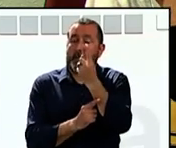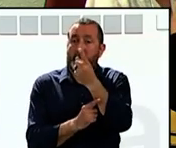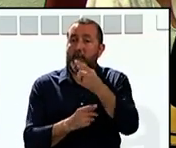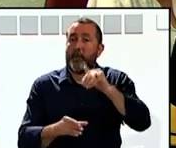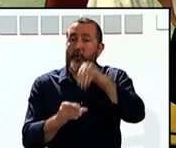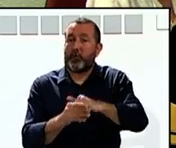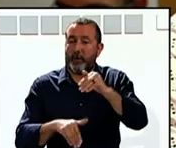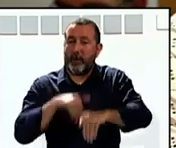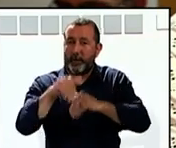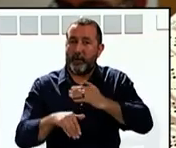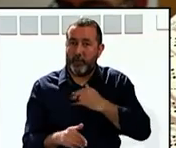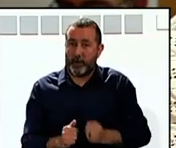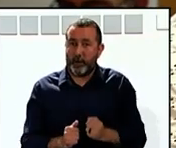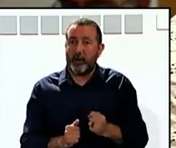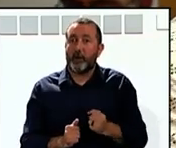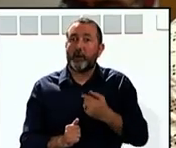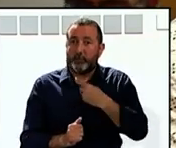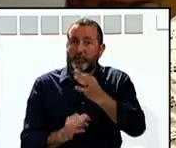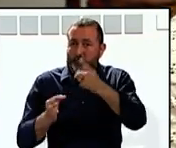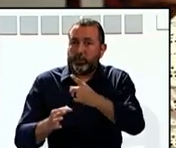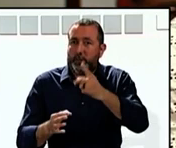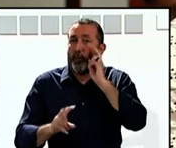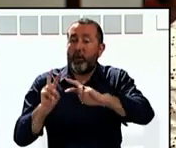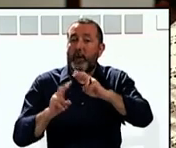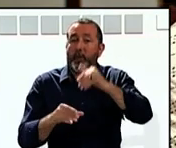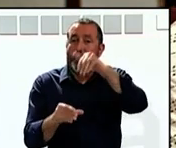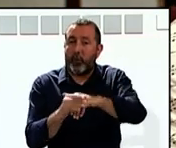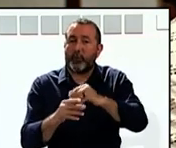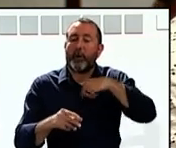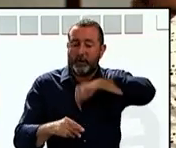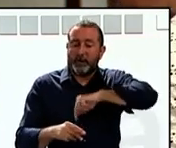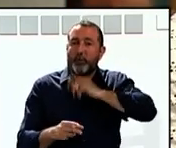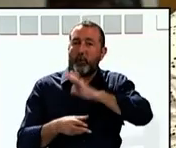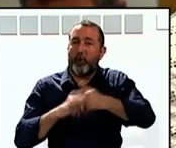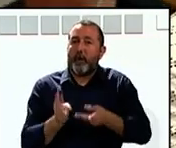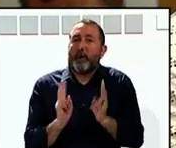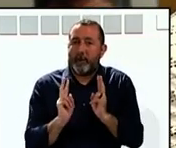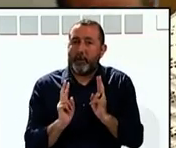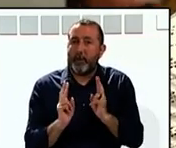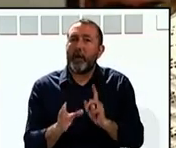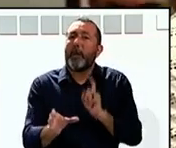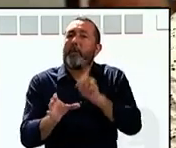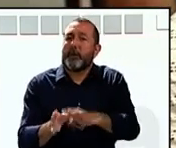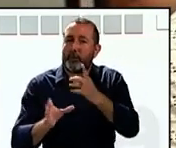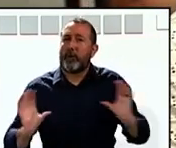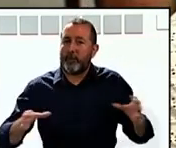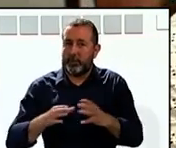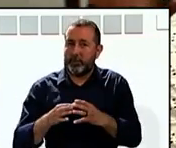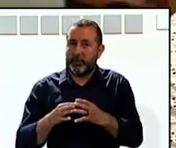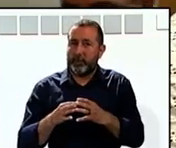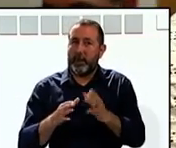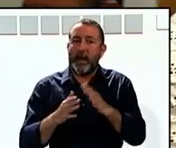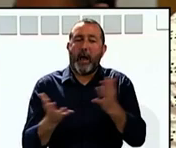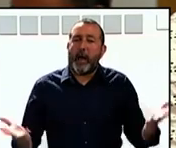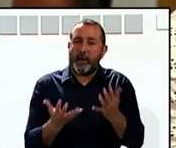con el voto de una perdiz un ciudadano hacemos democracia y somos parte de esta comunidad como vuelvo a decir y a sufragar todo el mundo